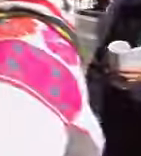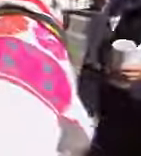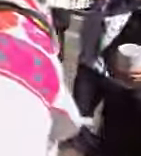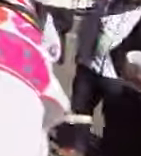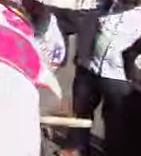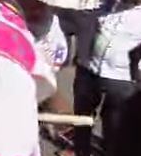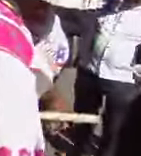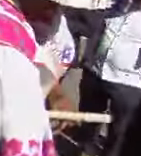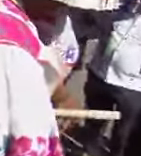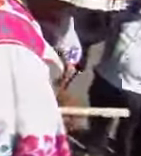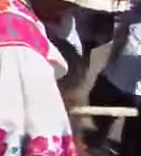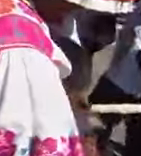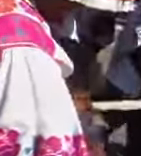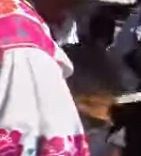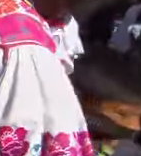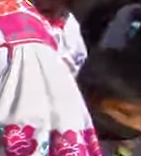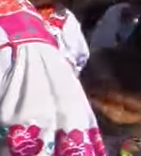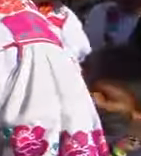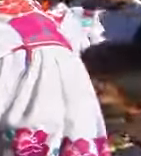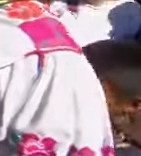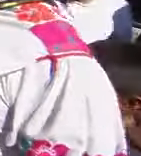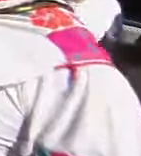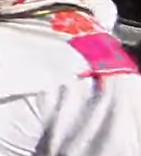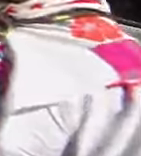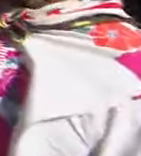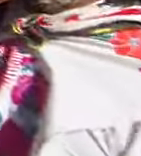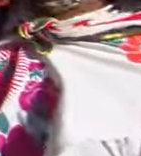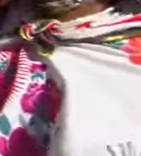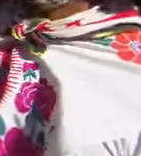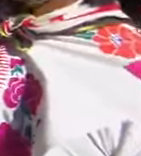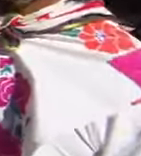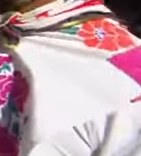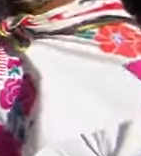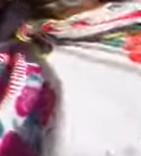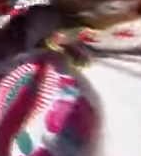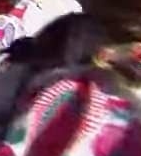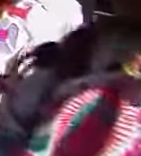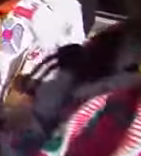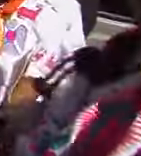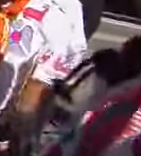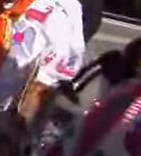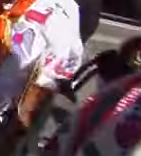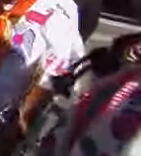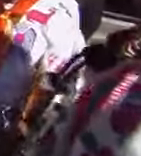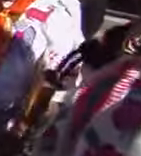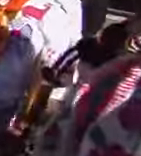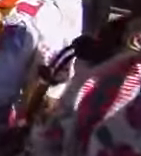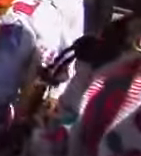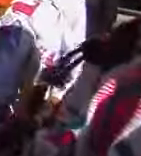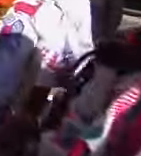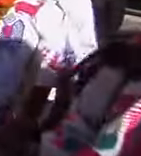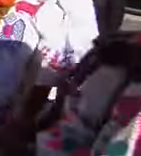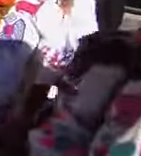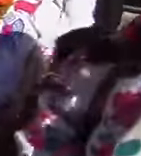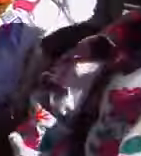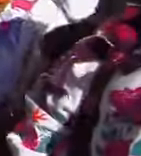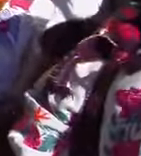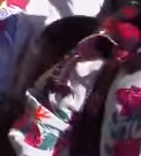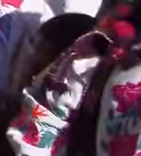periodo de Tuapuri. En el nombre de la Unión Wixárika de Centros Ceremoniales Jalisco, Durango, Nayarit. Sí. Le agradecemos a